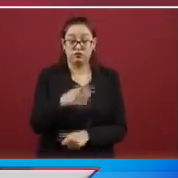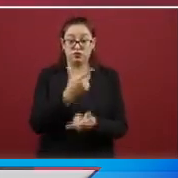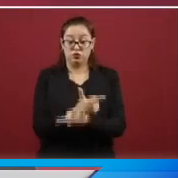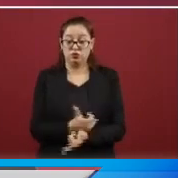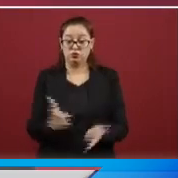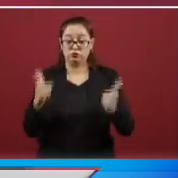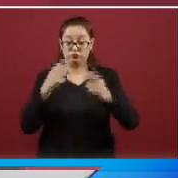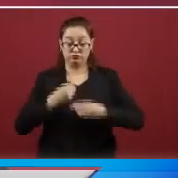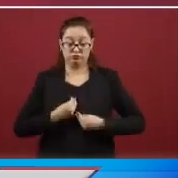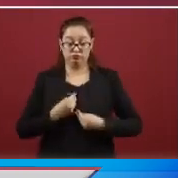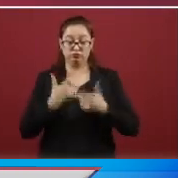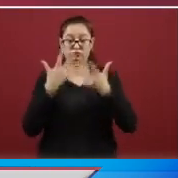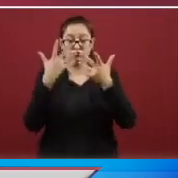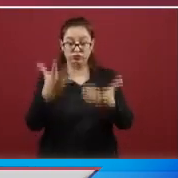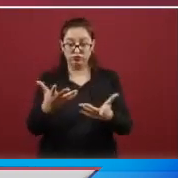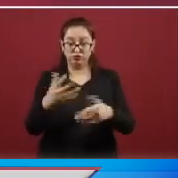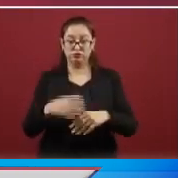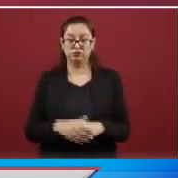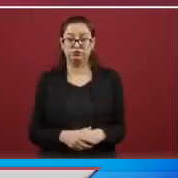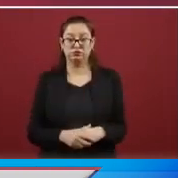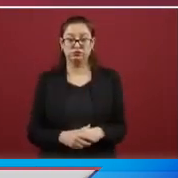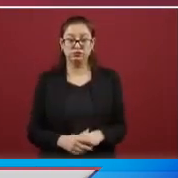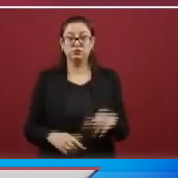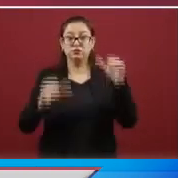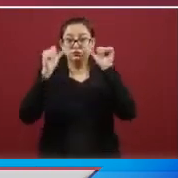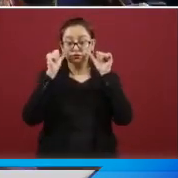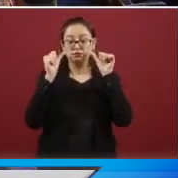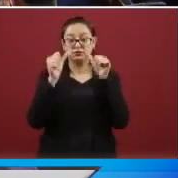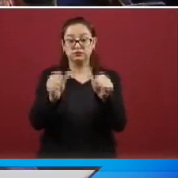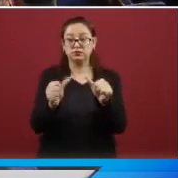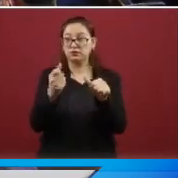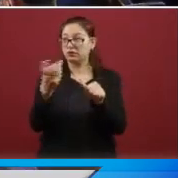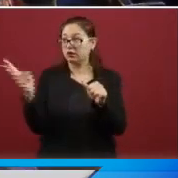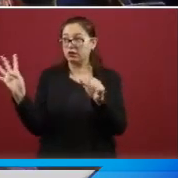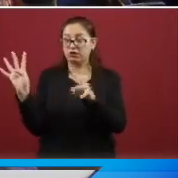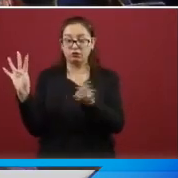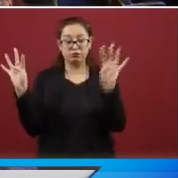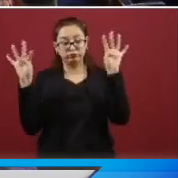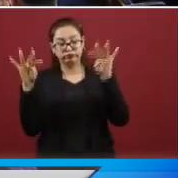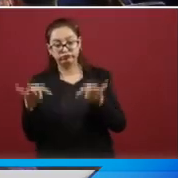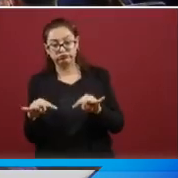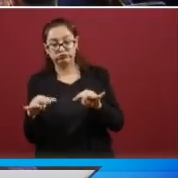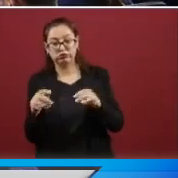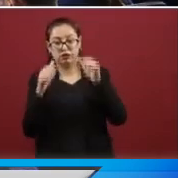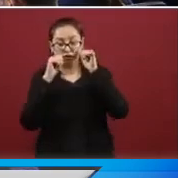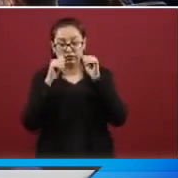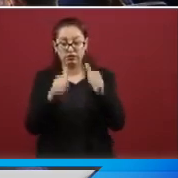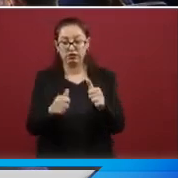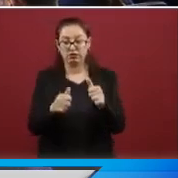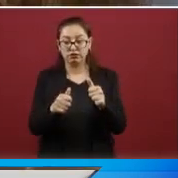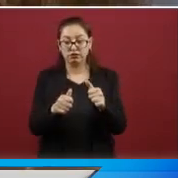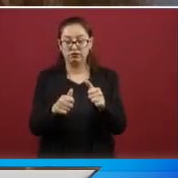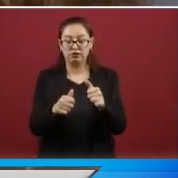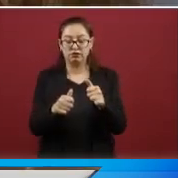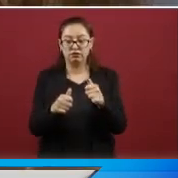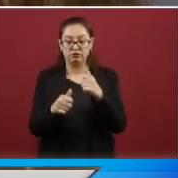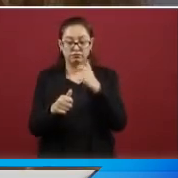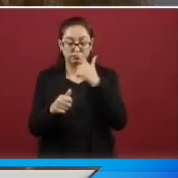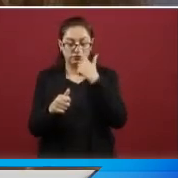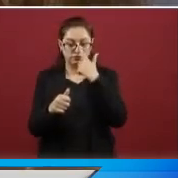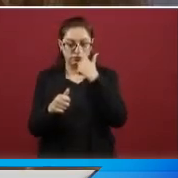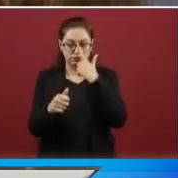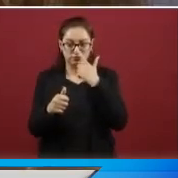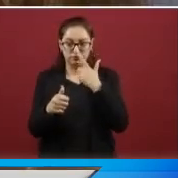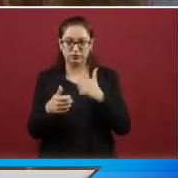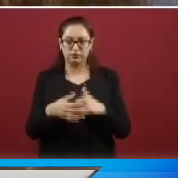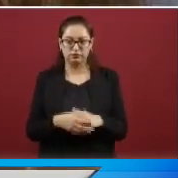libertad, y que nos estén escuchando. Reportera denuncia censura en foros de migrantes en Nueva York y en la conferencia, pero el presidente